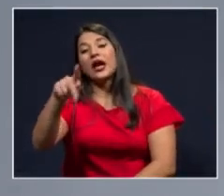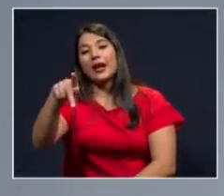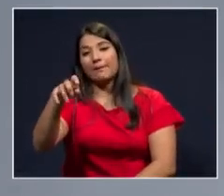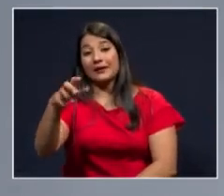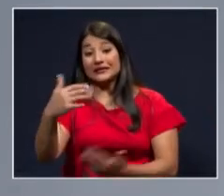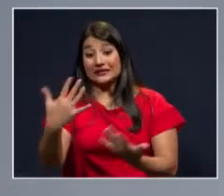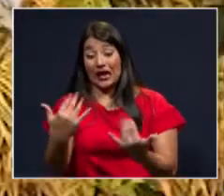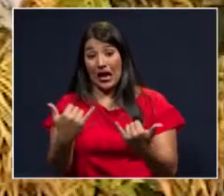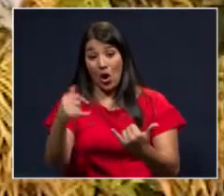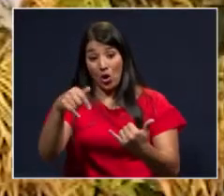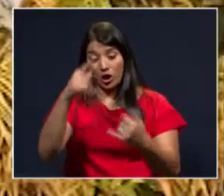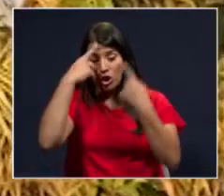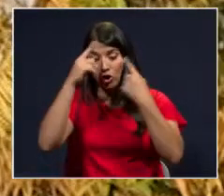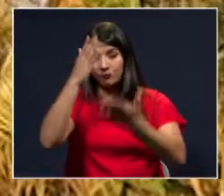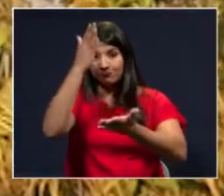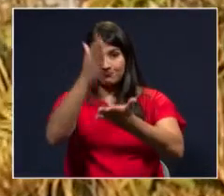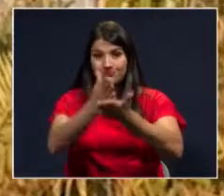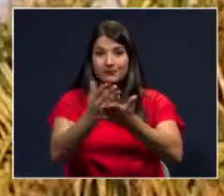anterior.